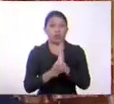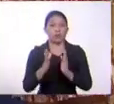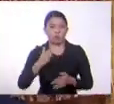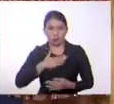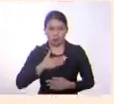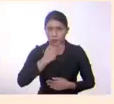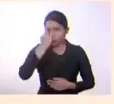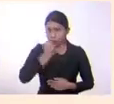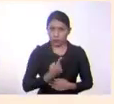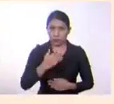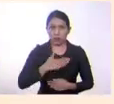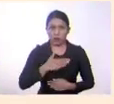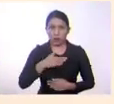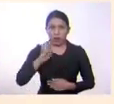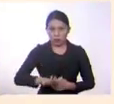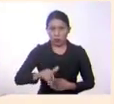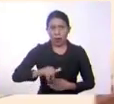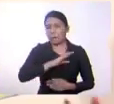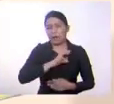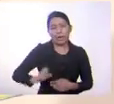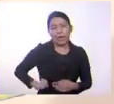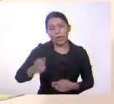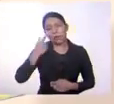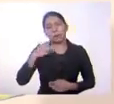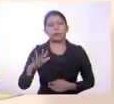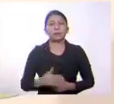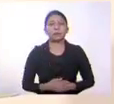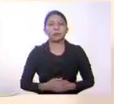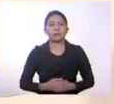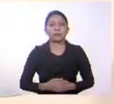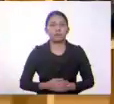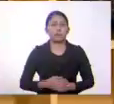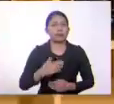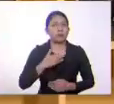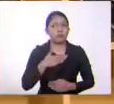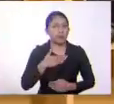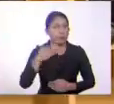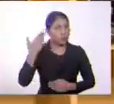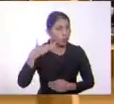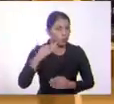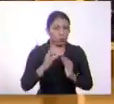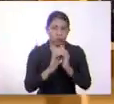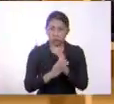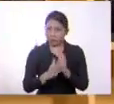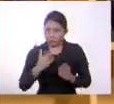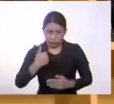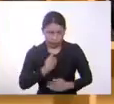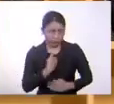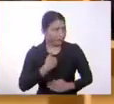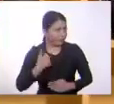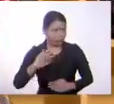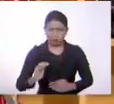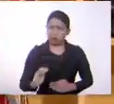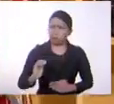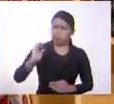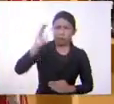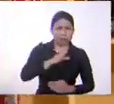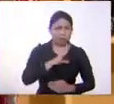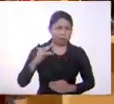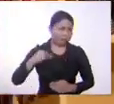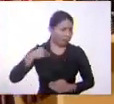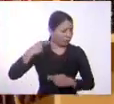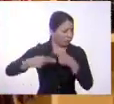ciertas tradiciones. Imagínate, nosotros vamos de acá de El Salvador y llevamos tradiciones arraigadas, ¿verdad? Que en nuestra familia,